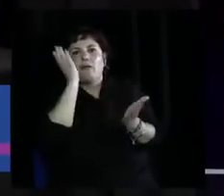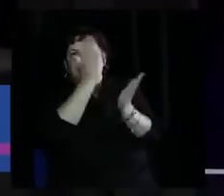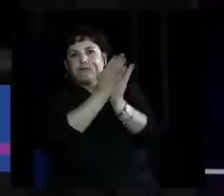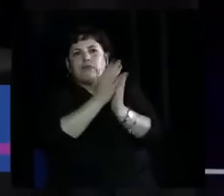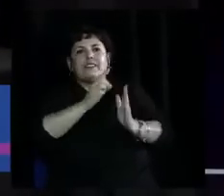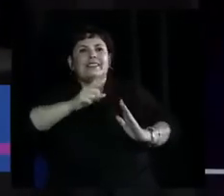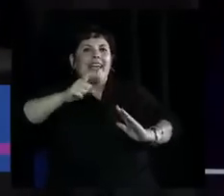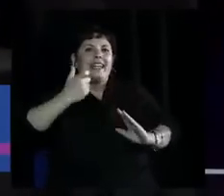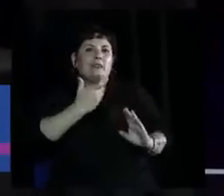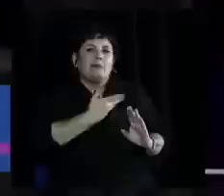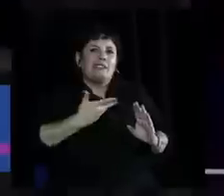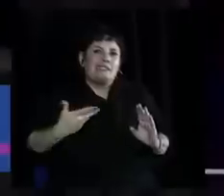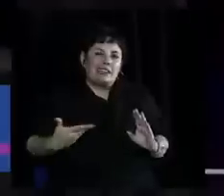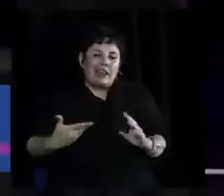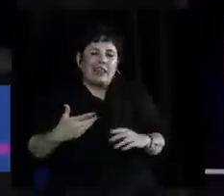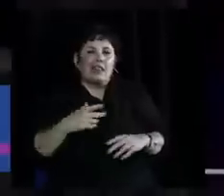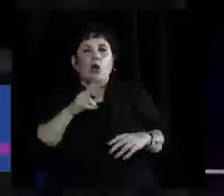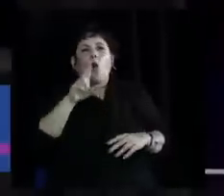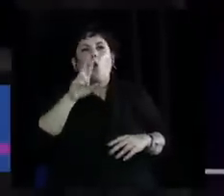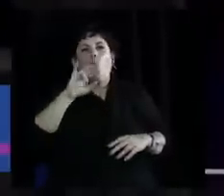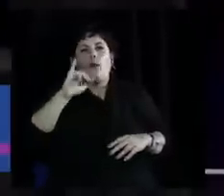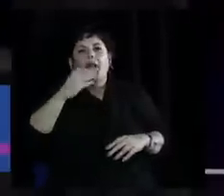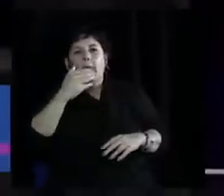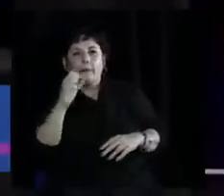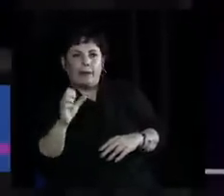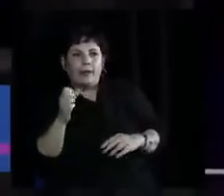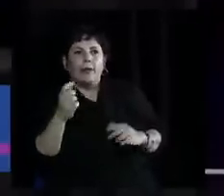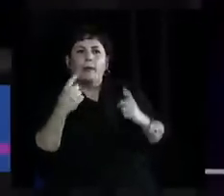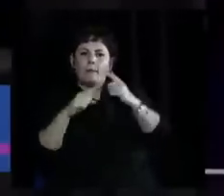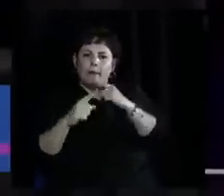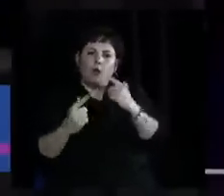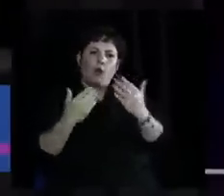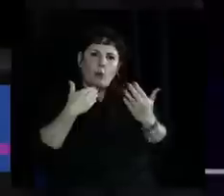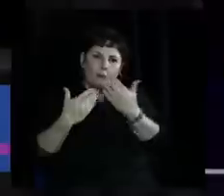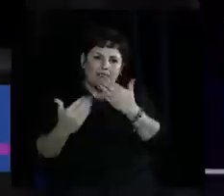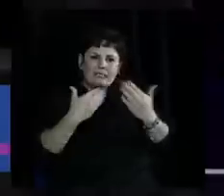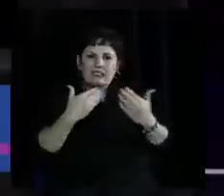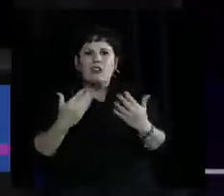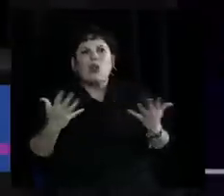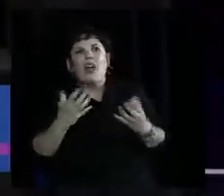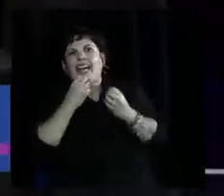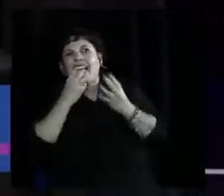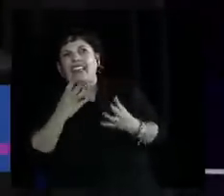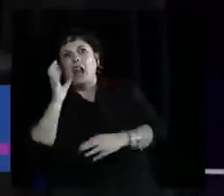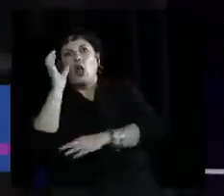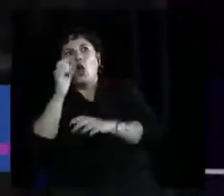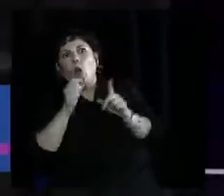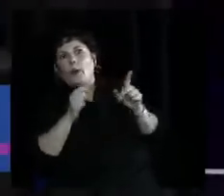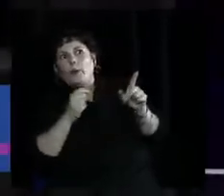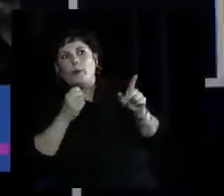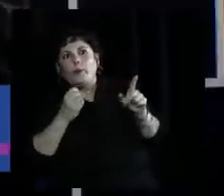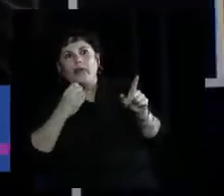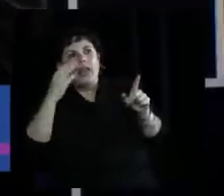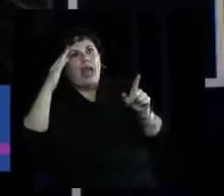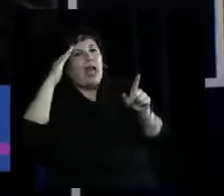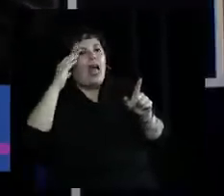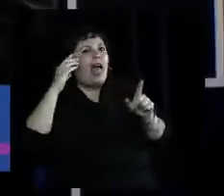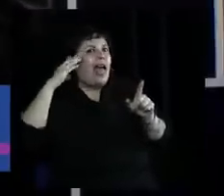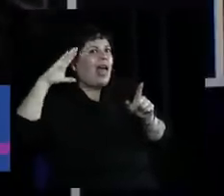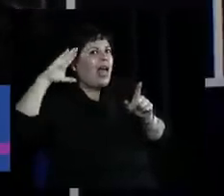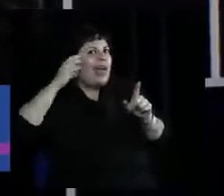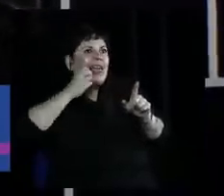el expresidente colombiano Álvaro Uribe Vélez. Pero vamos a estar conversando a propósito de lo que está sucediendo en Colombia, que es una verdadera